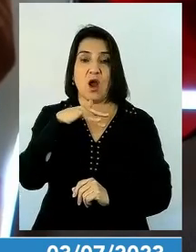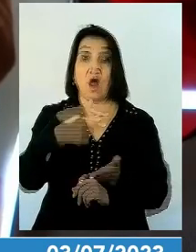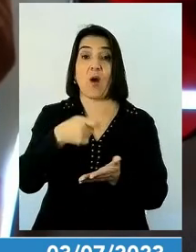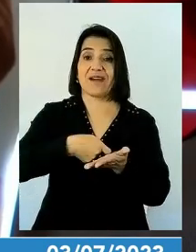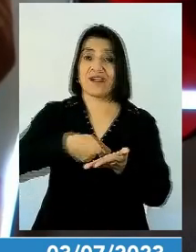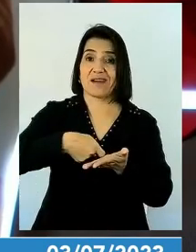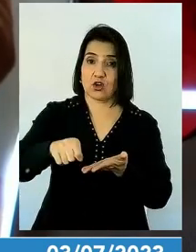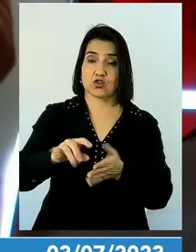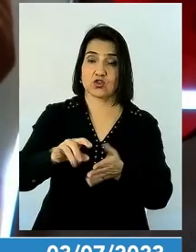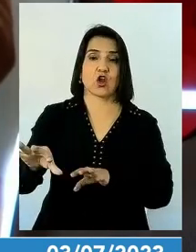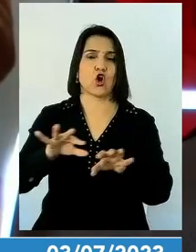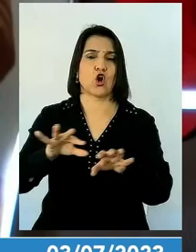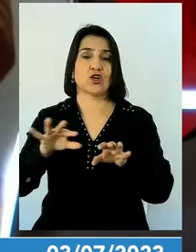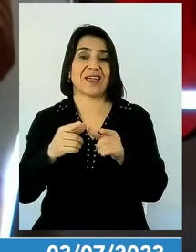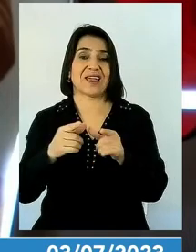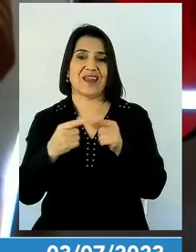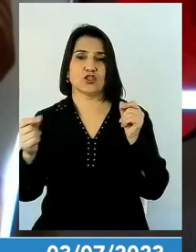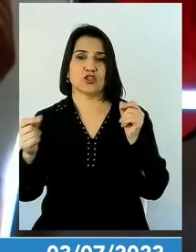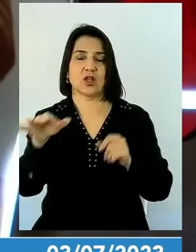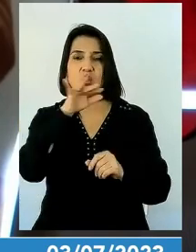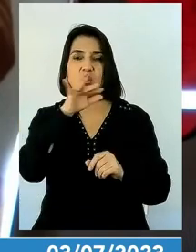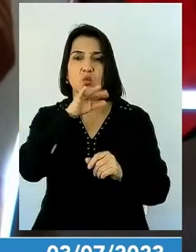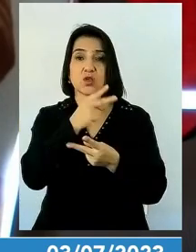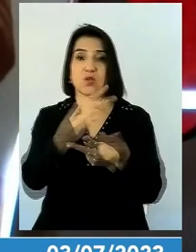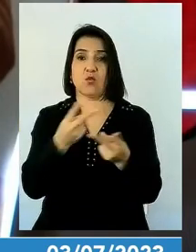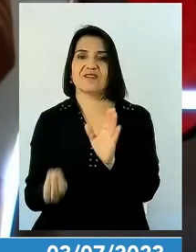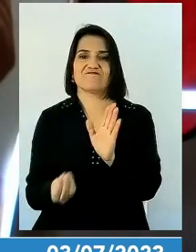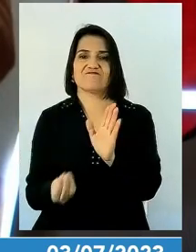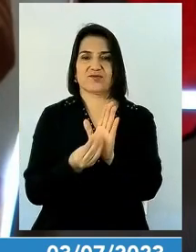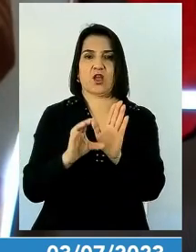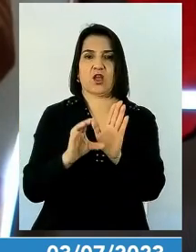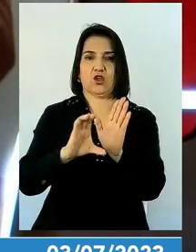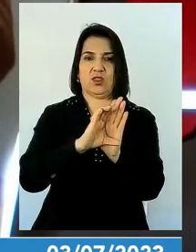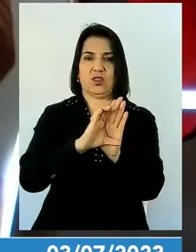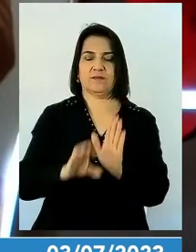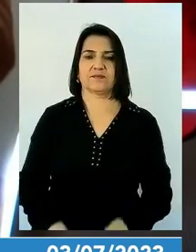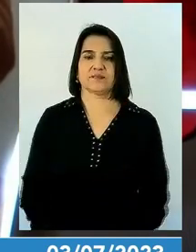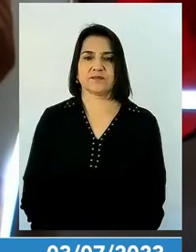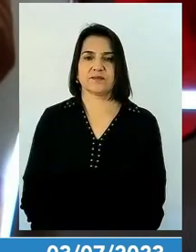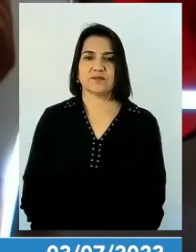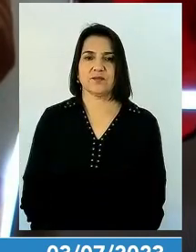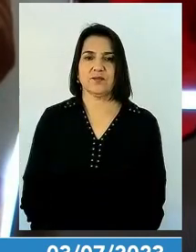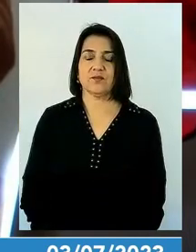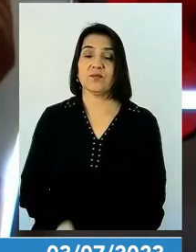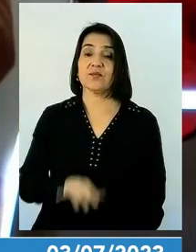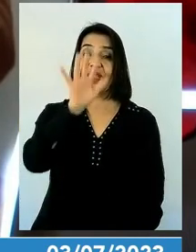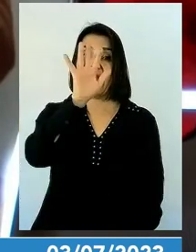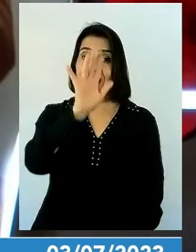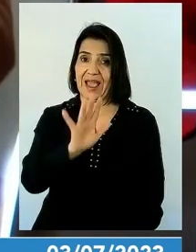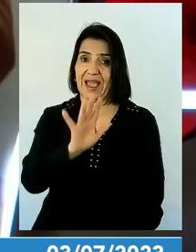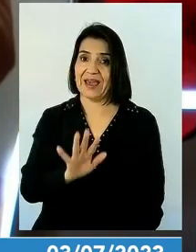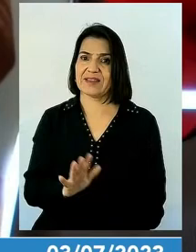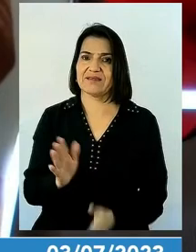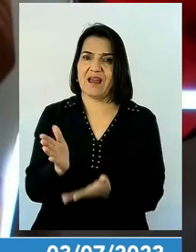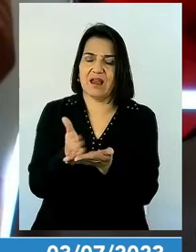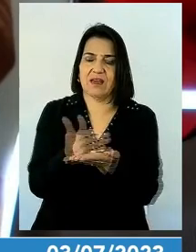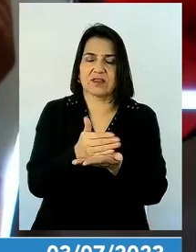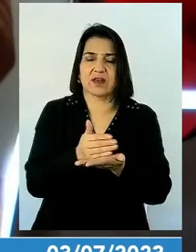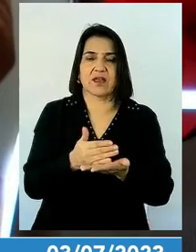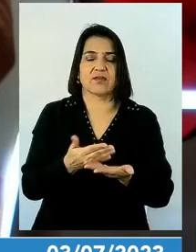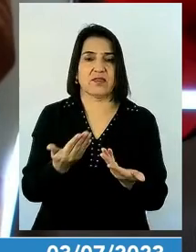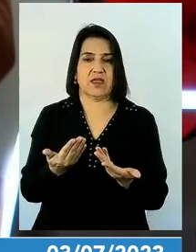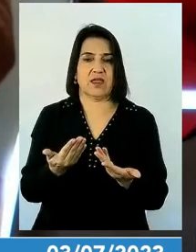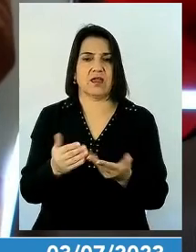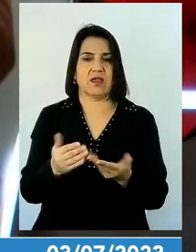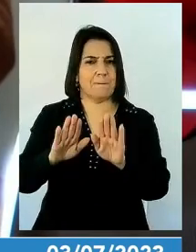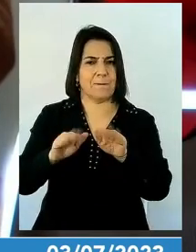público en rango constitucional. Por las características estratégicas, así como la actual crisis hídrica, que